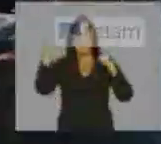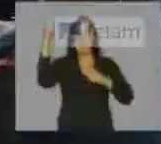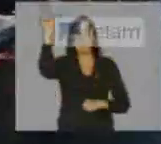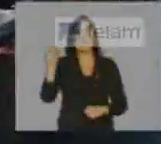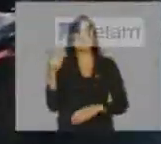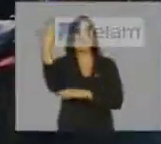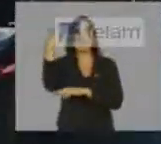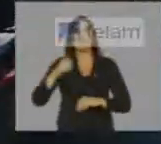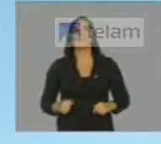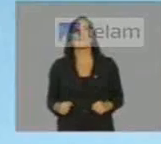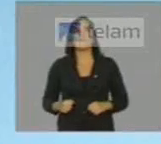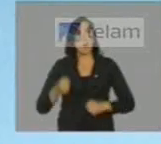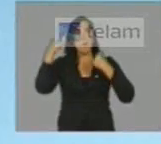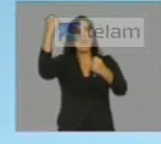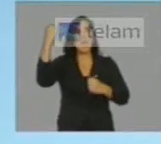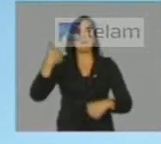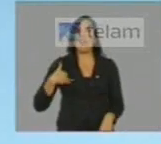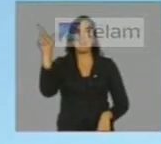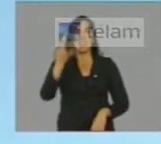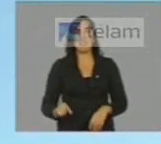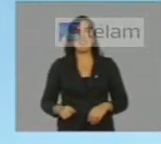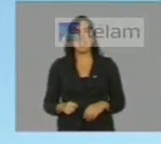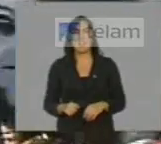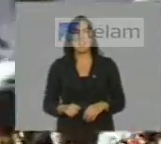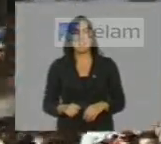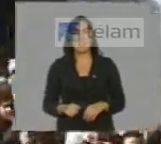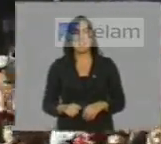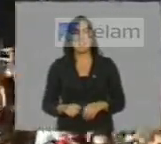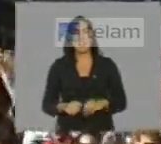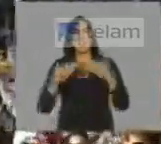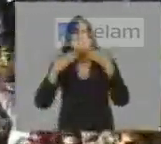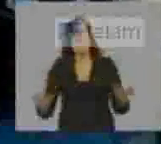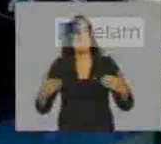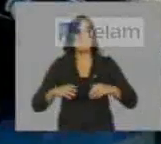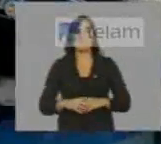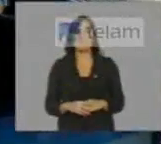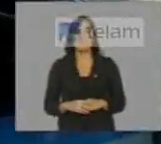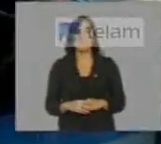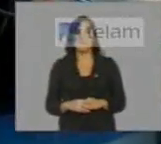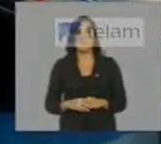la patria! ¡Viva, ¡viva Argentina! ¡Viva! Gracias.